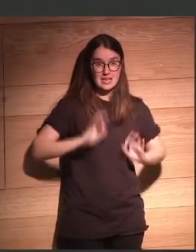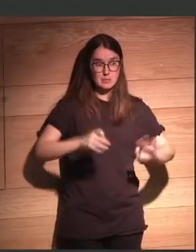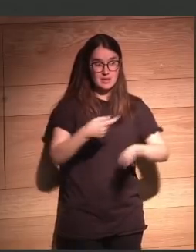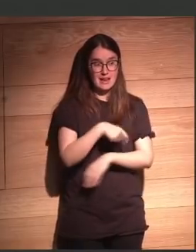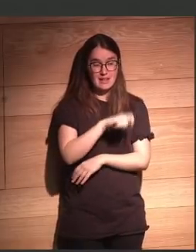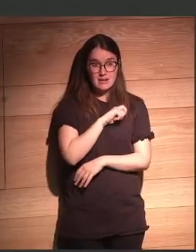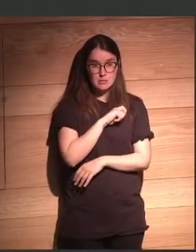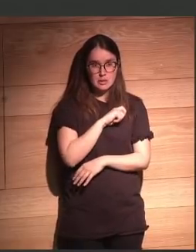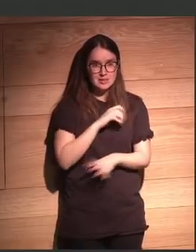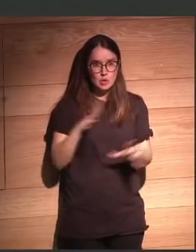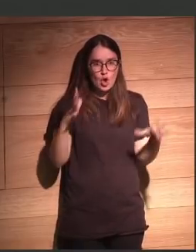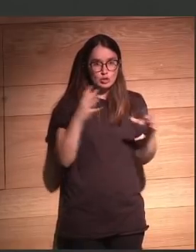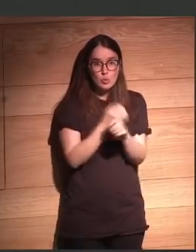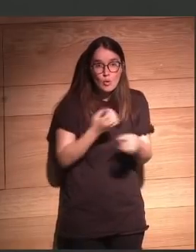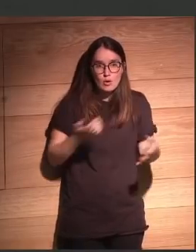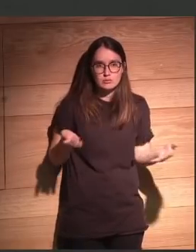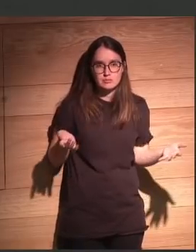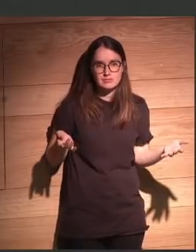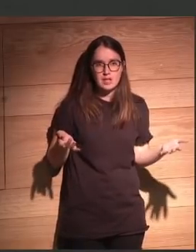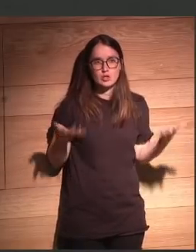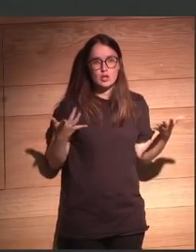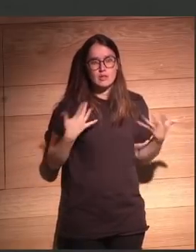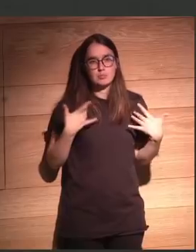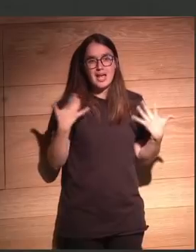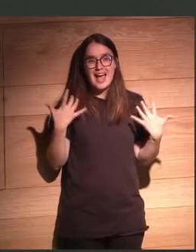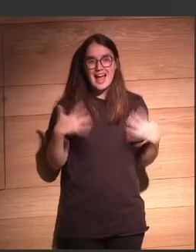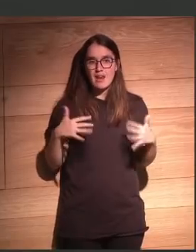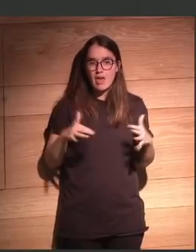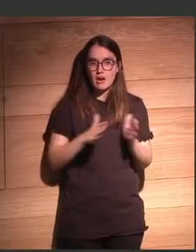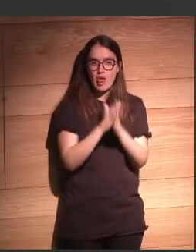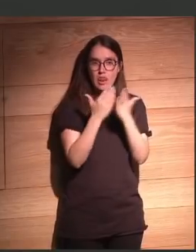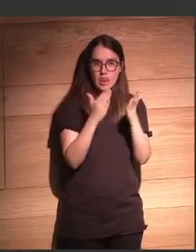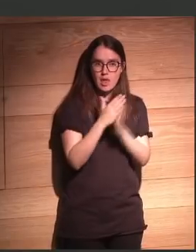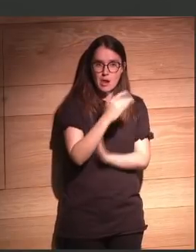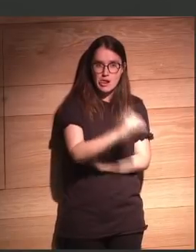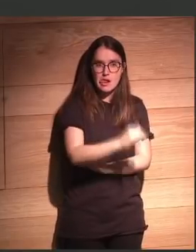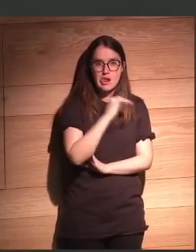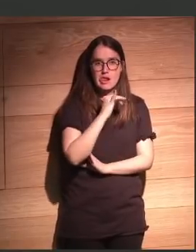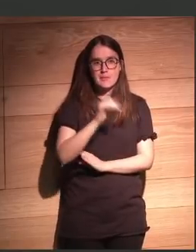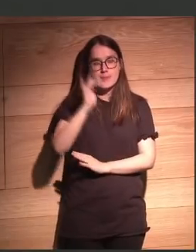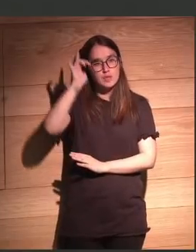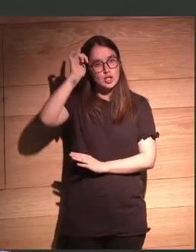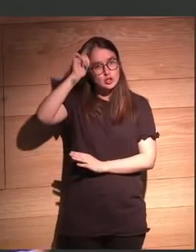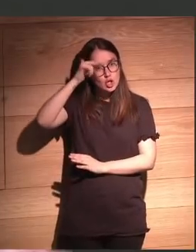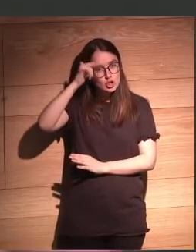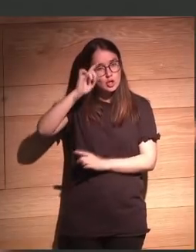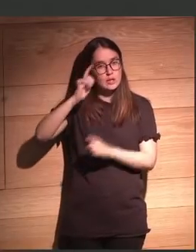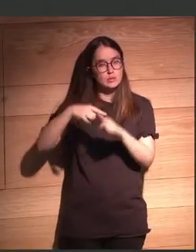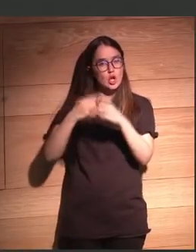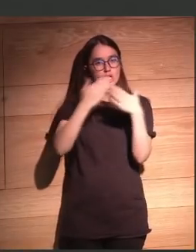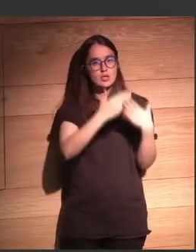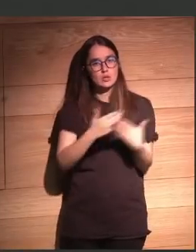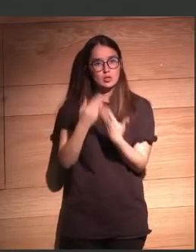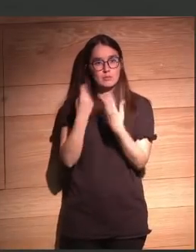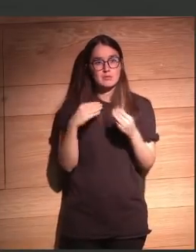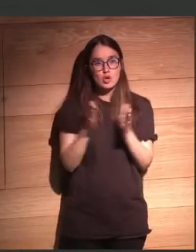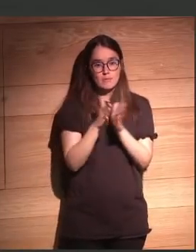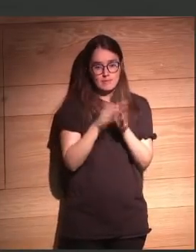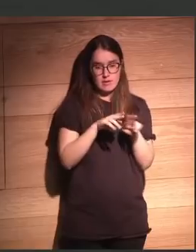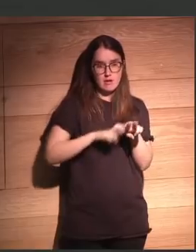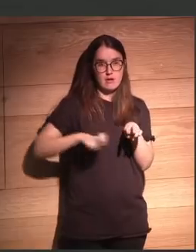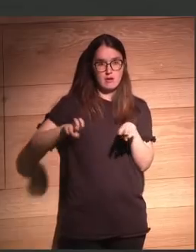totalmente opaco. Entonces nos alegra tener libros y doctores y estudiosos como estos compañeros